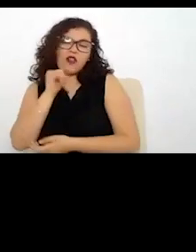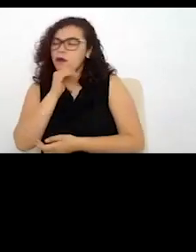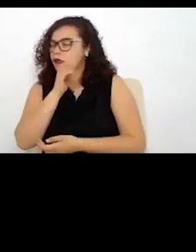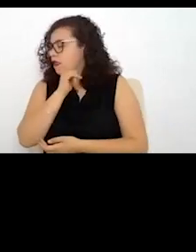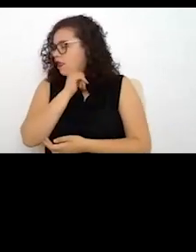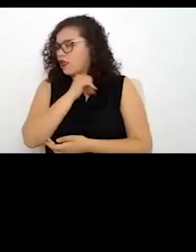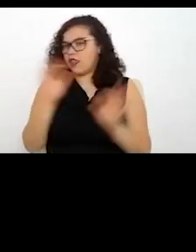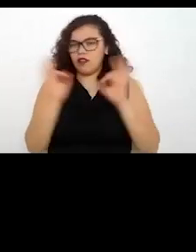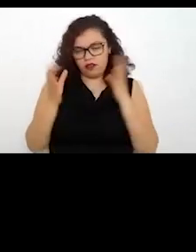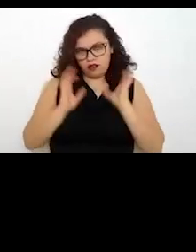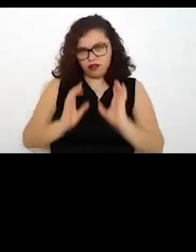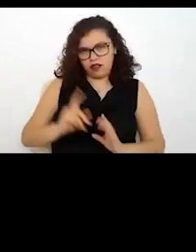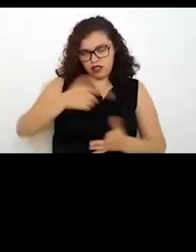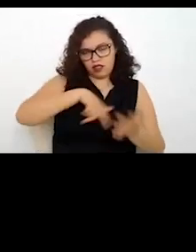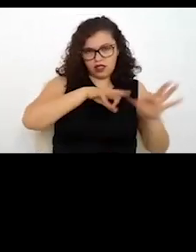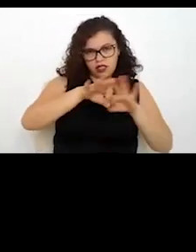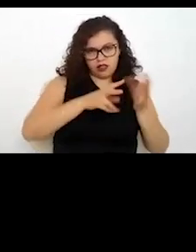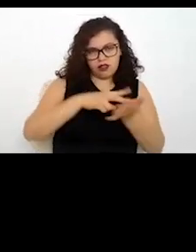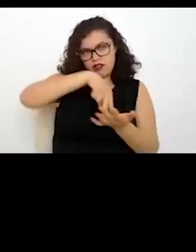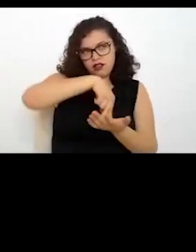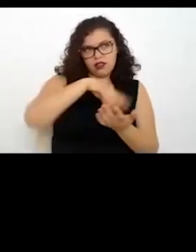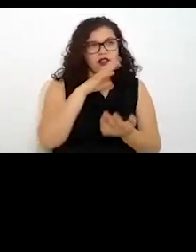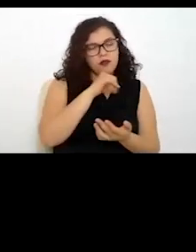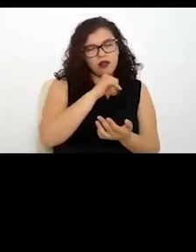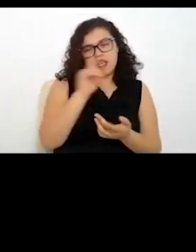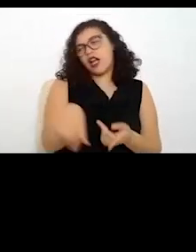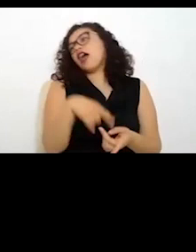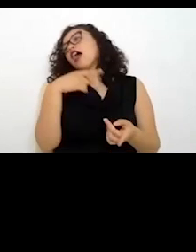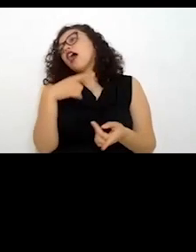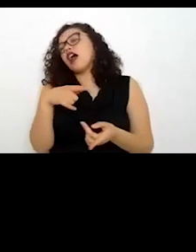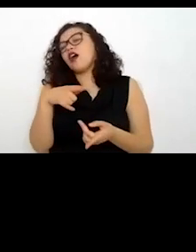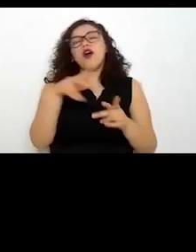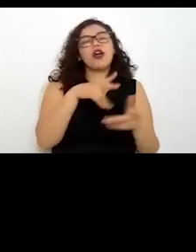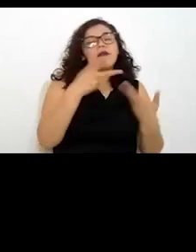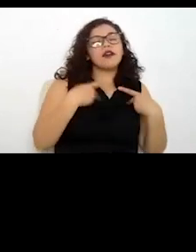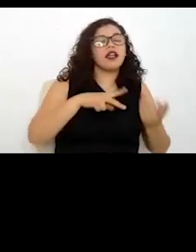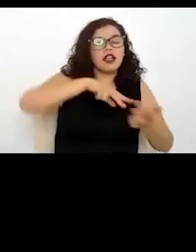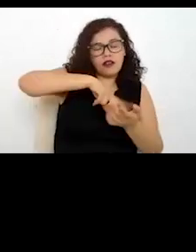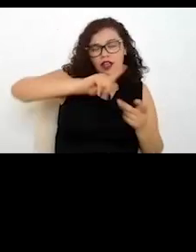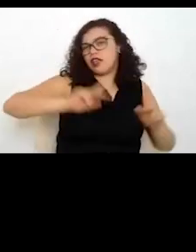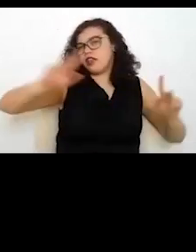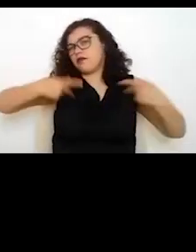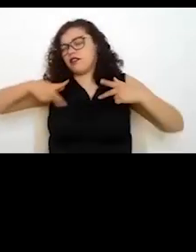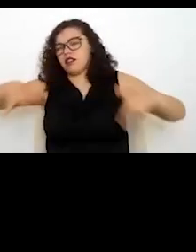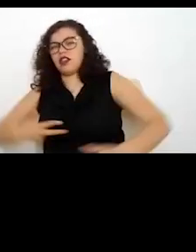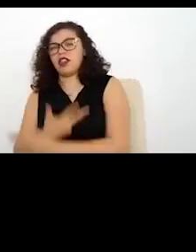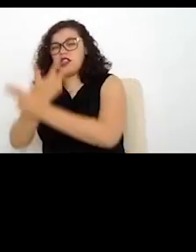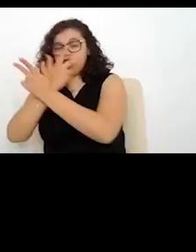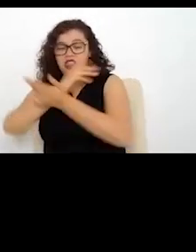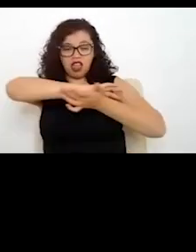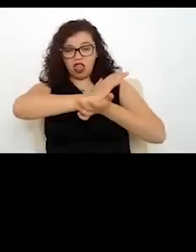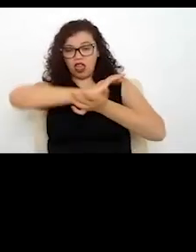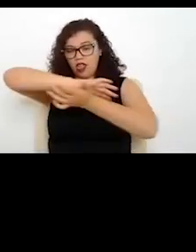manera física en el centro de trabajo y aquellos que lo están desempeñando de una manera remota. Entonces, todas